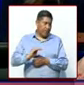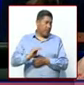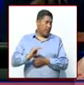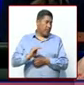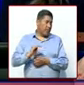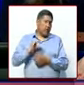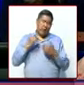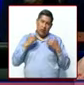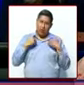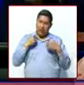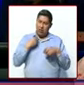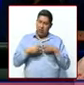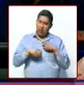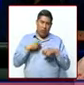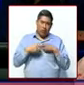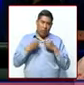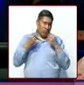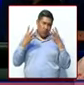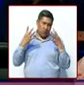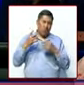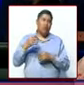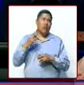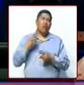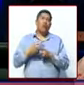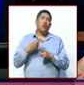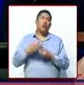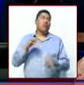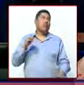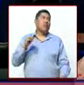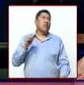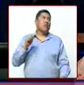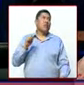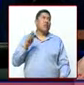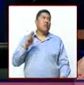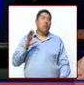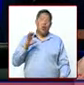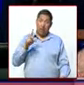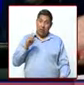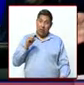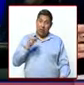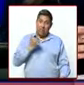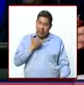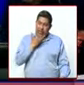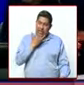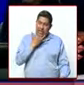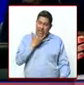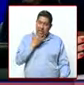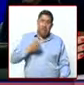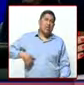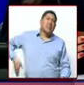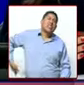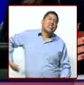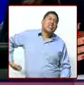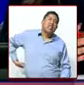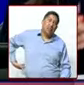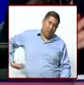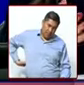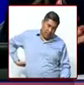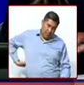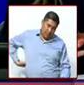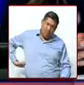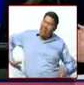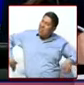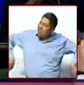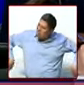que está atravesando momentos difíciles. Marcelito tiene insuficiencia renal. Se necesita apoyo económico, pero también se